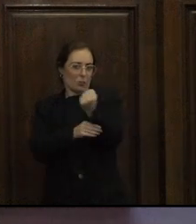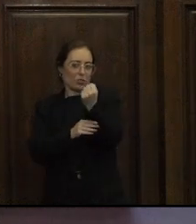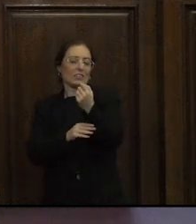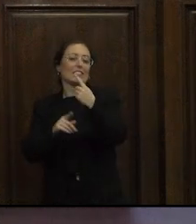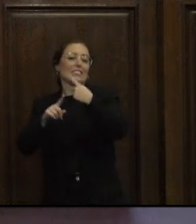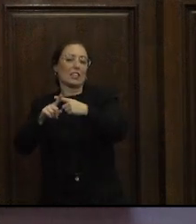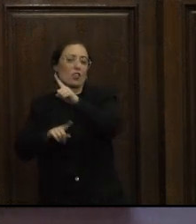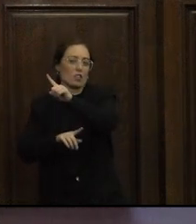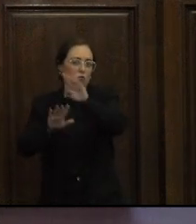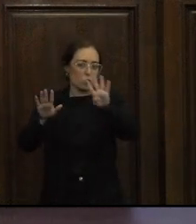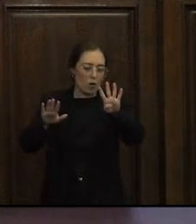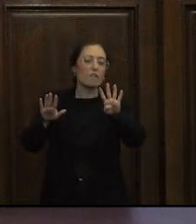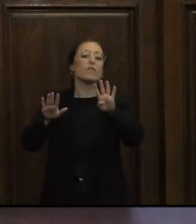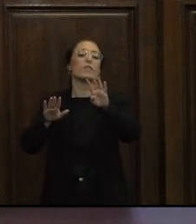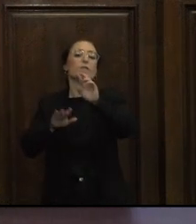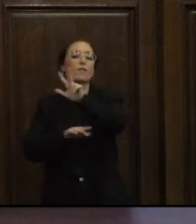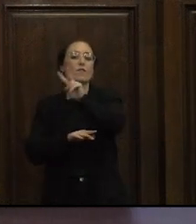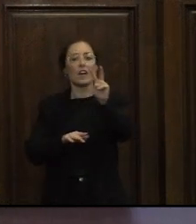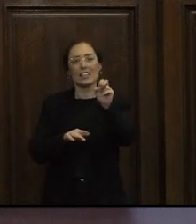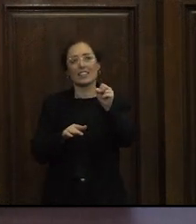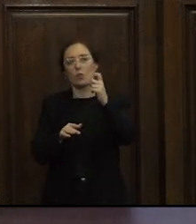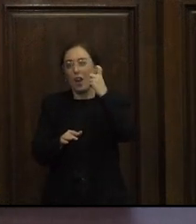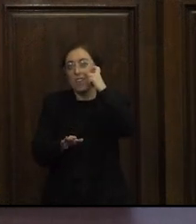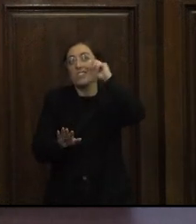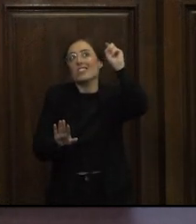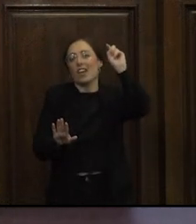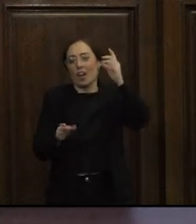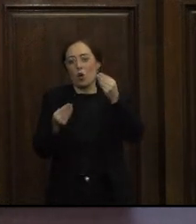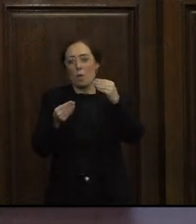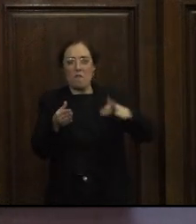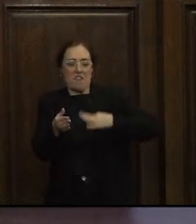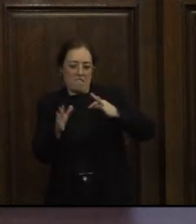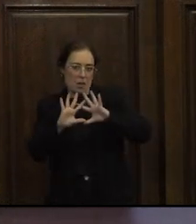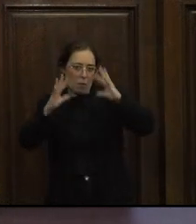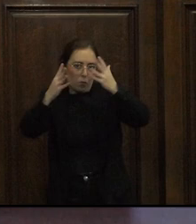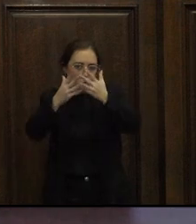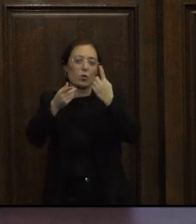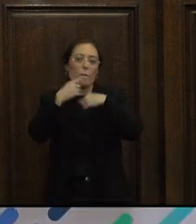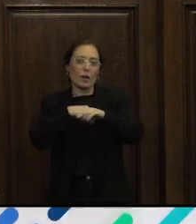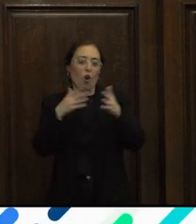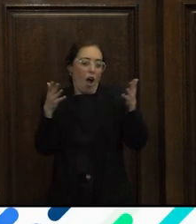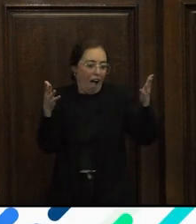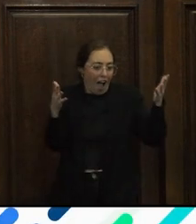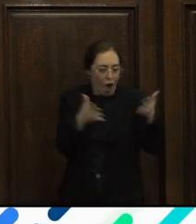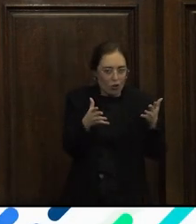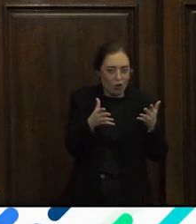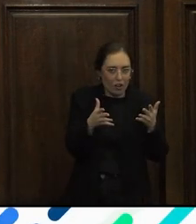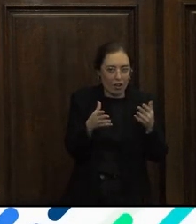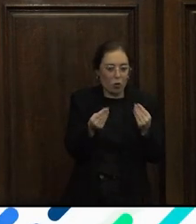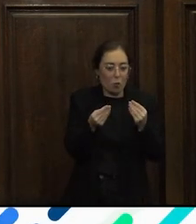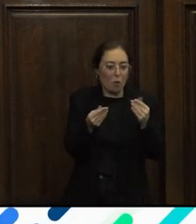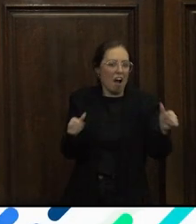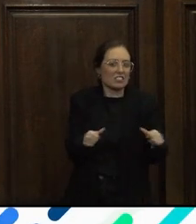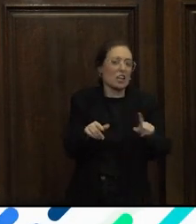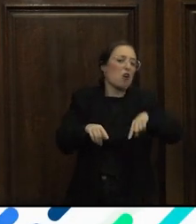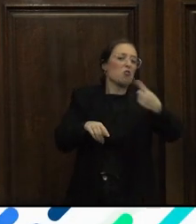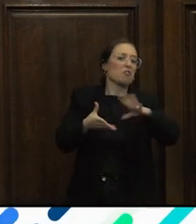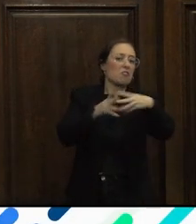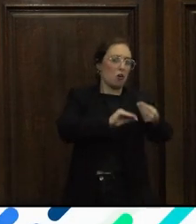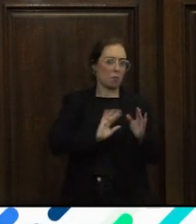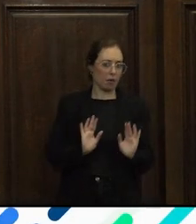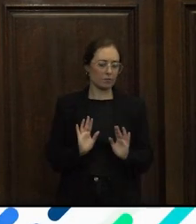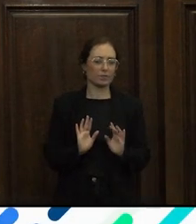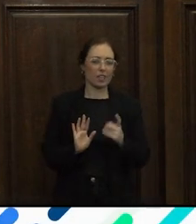en el siglo XIX y XX como una propuesta de mundo, al lado de allá siempre, y al lado de acá sería lo que se está configurando ahora, como otro,